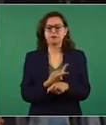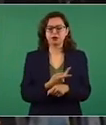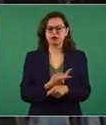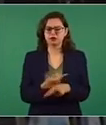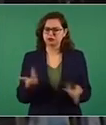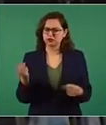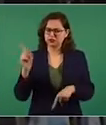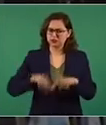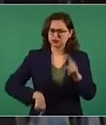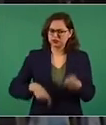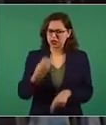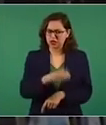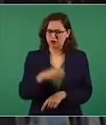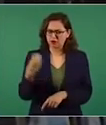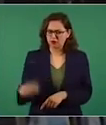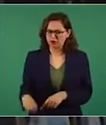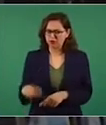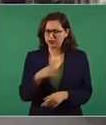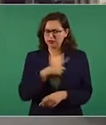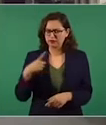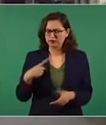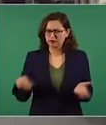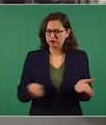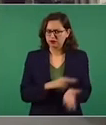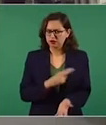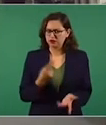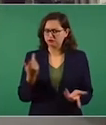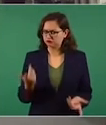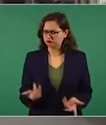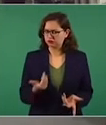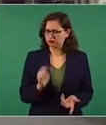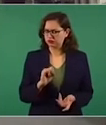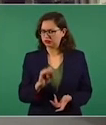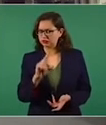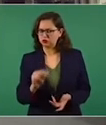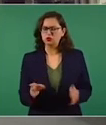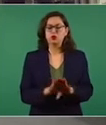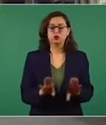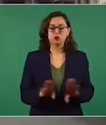retirar la obligatoriedad de firmar esta carta? Bueno, mira,